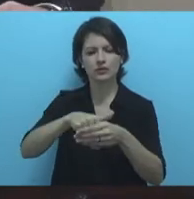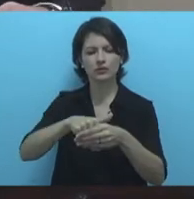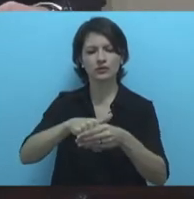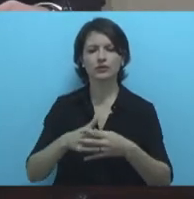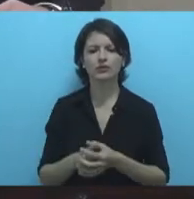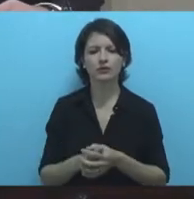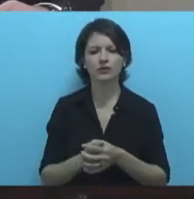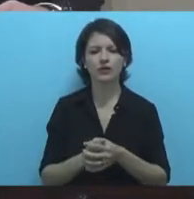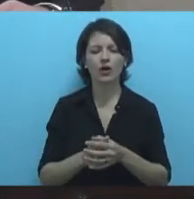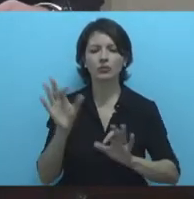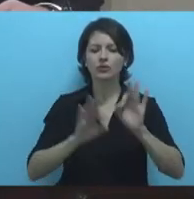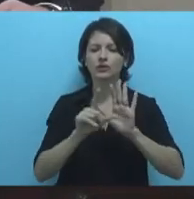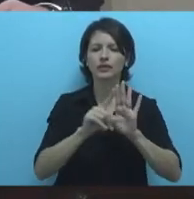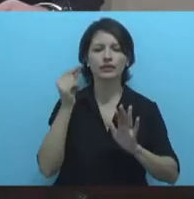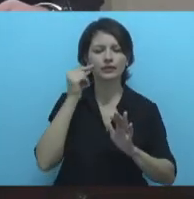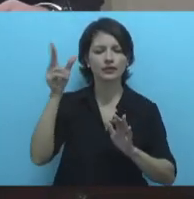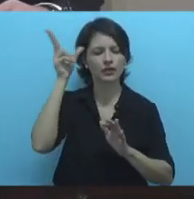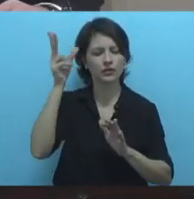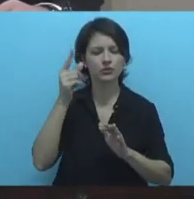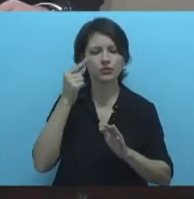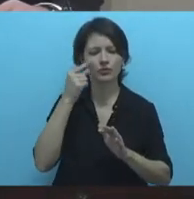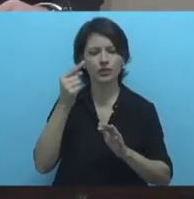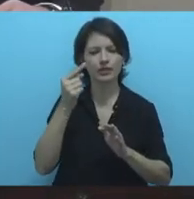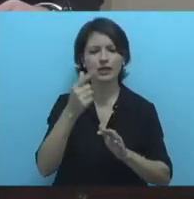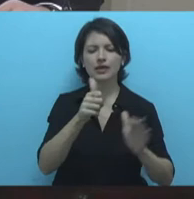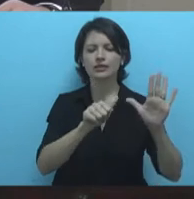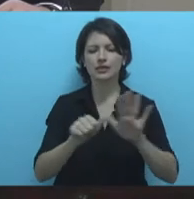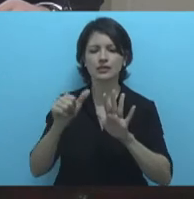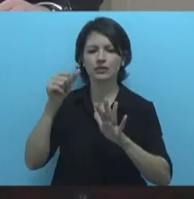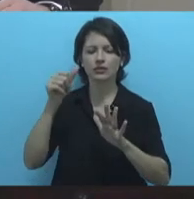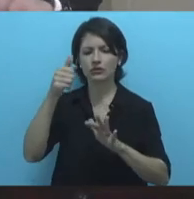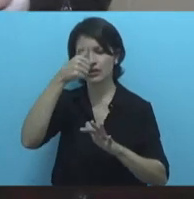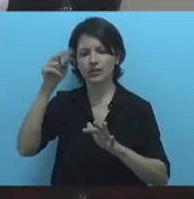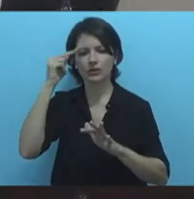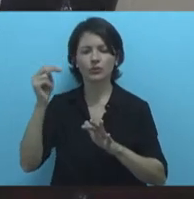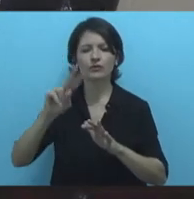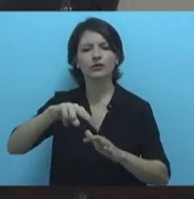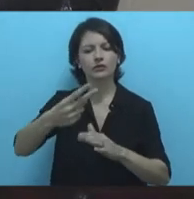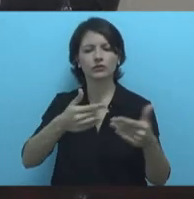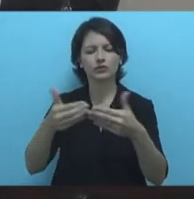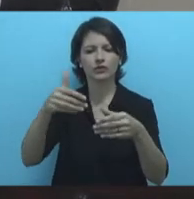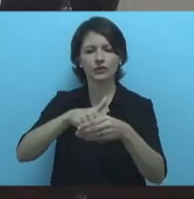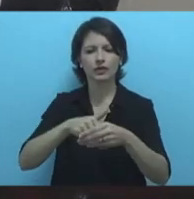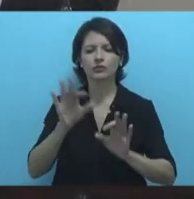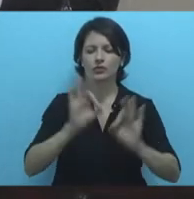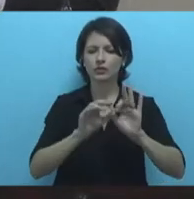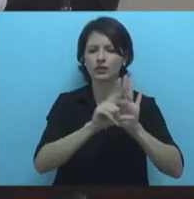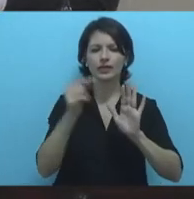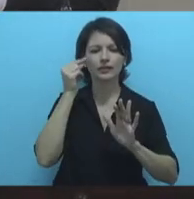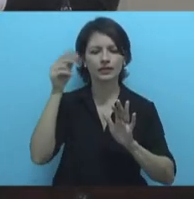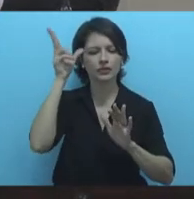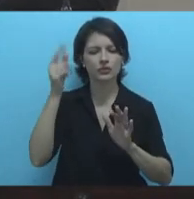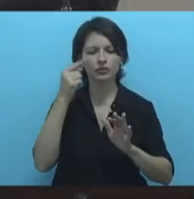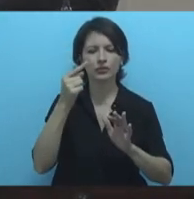proyecto de ley 38 mil 669 preferencias para dos sesiones proyecto de ley